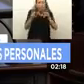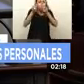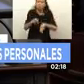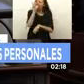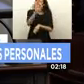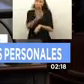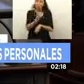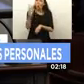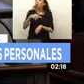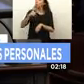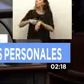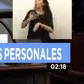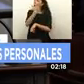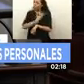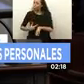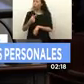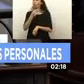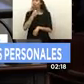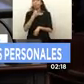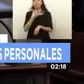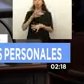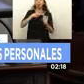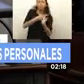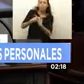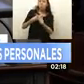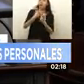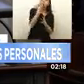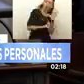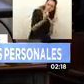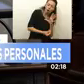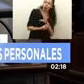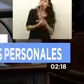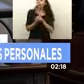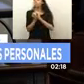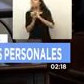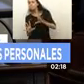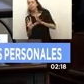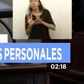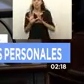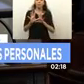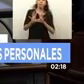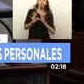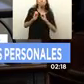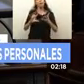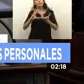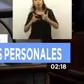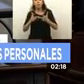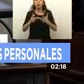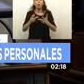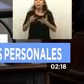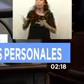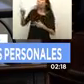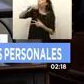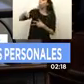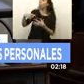discutir con nuestros errores con nuestros desaciertos con nuestros malos modos Pero y con los buenos modos de